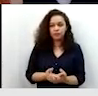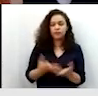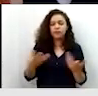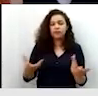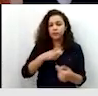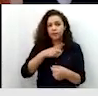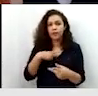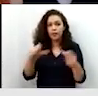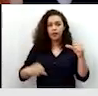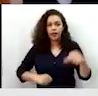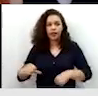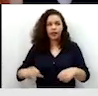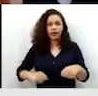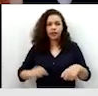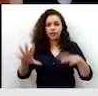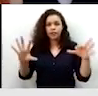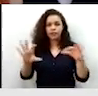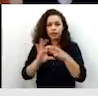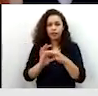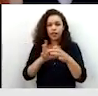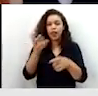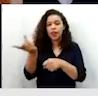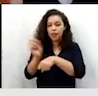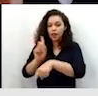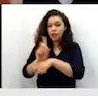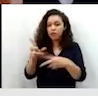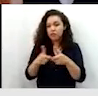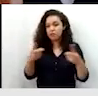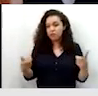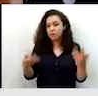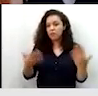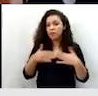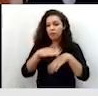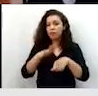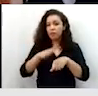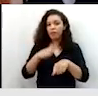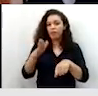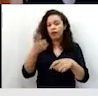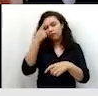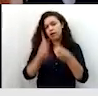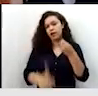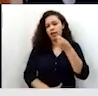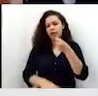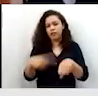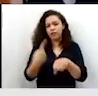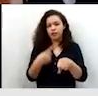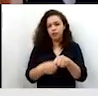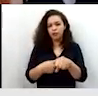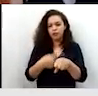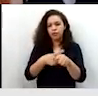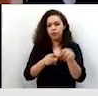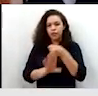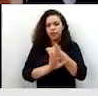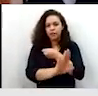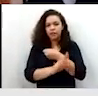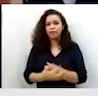las actividades que se desarrollan día a día y sobre todo es para prevenir las enfermedades.